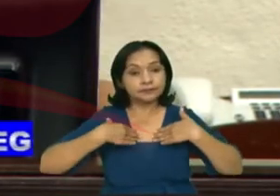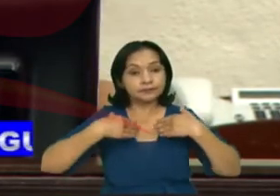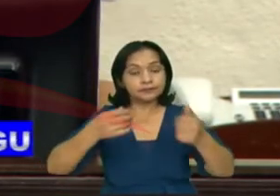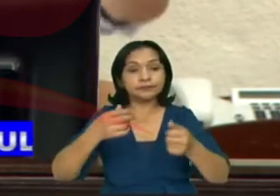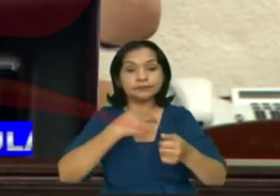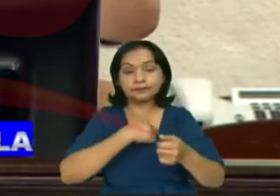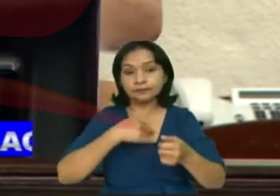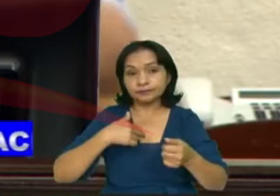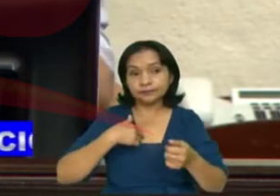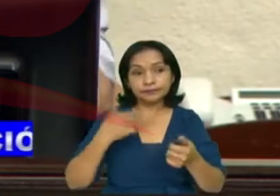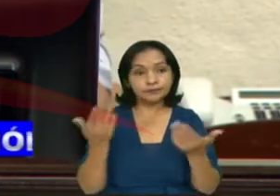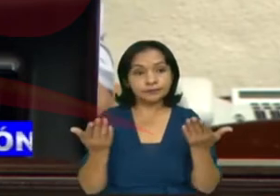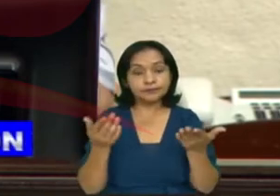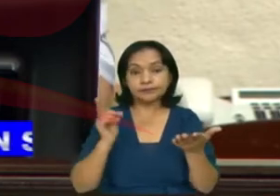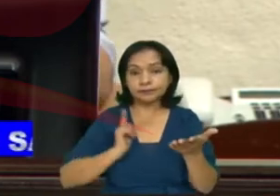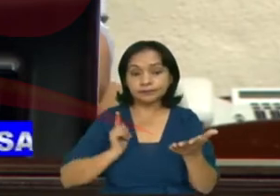forme una